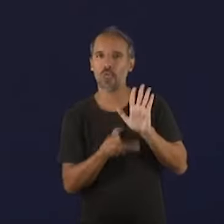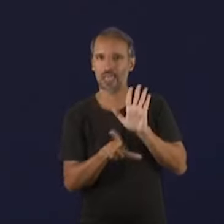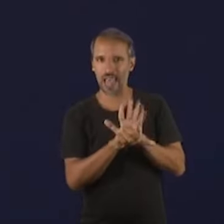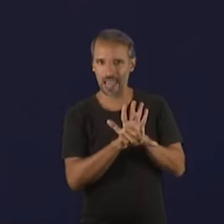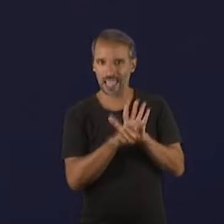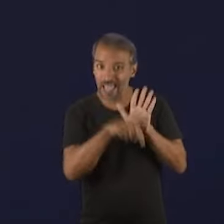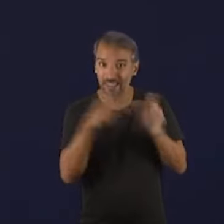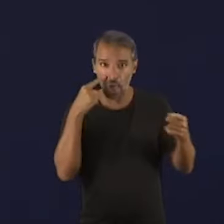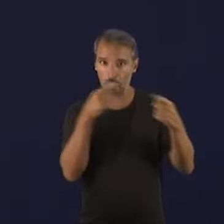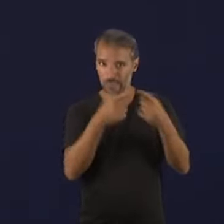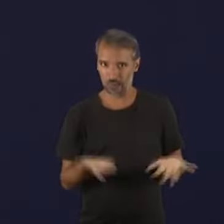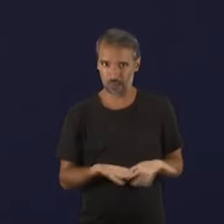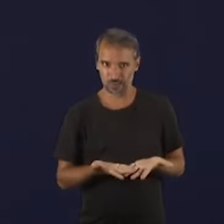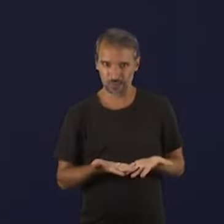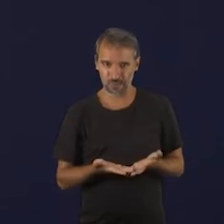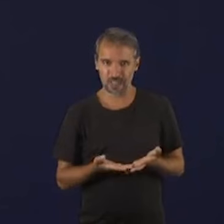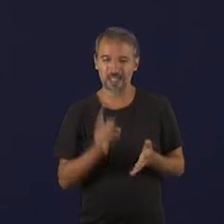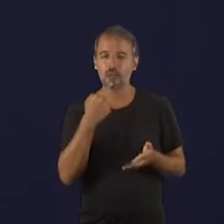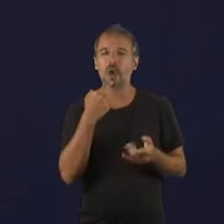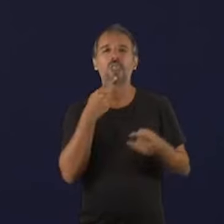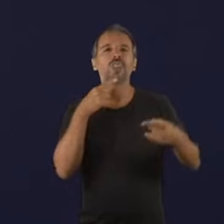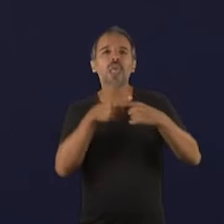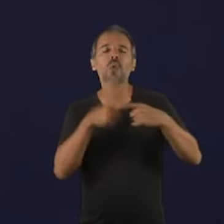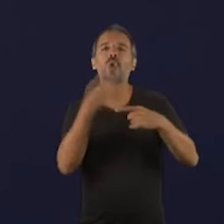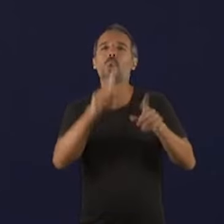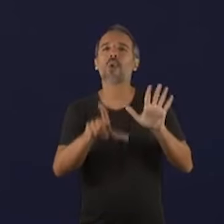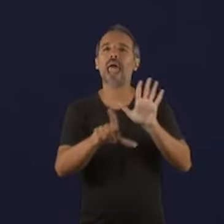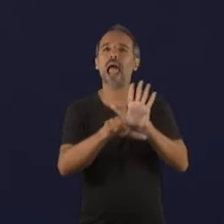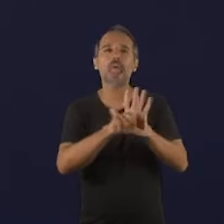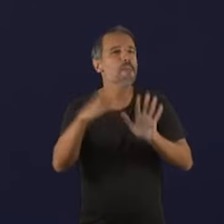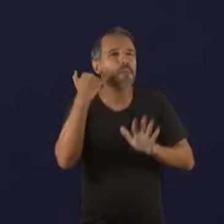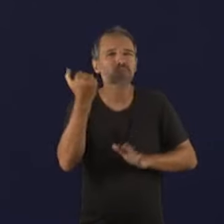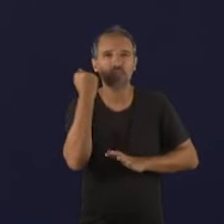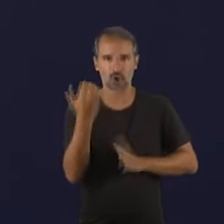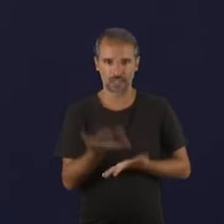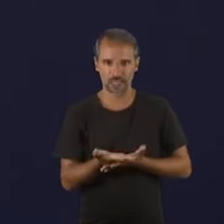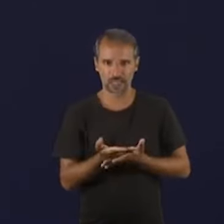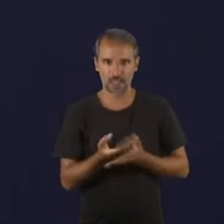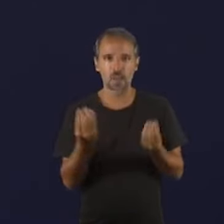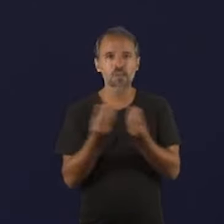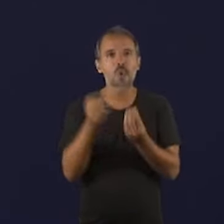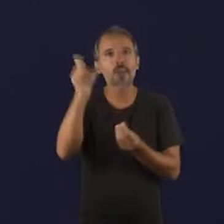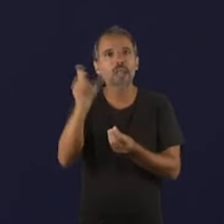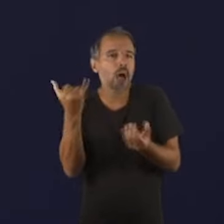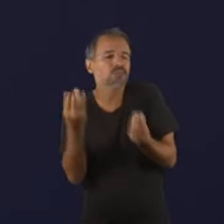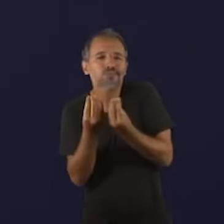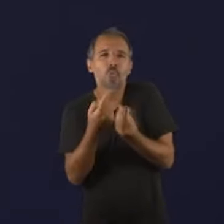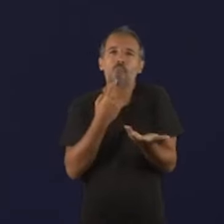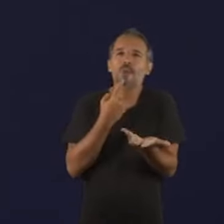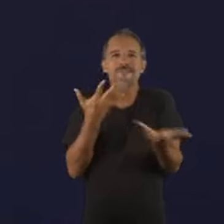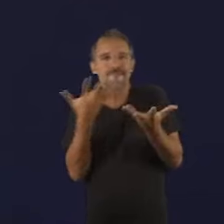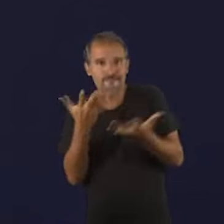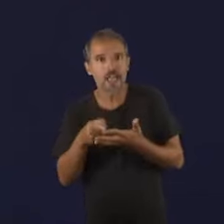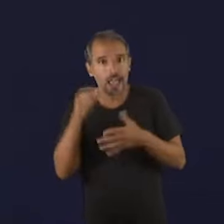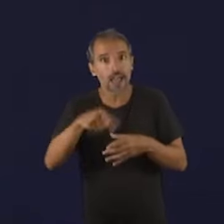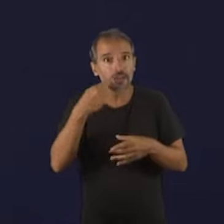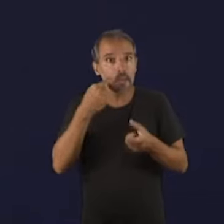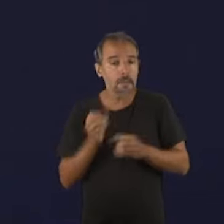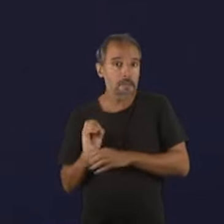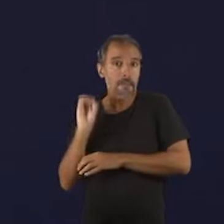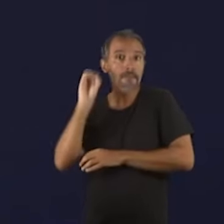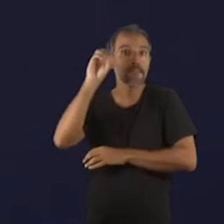objetivo no estamos discutiendo una ley extremadamente importante y que muchos tienen muchas dudas y muchos cuestionamientos Bueno estamos enviando